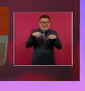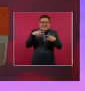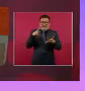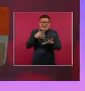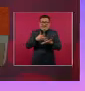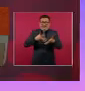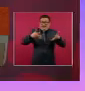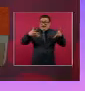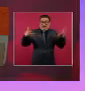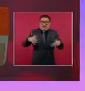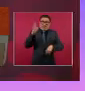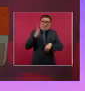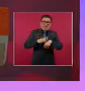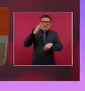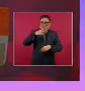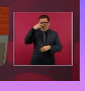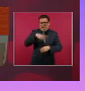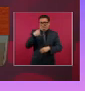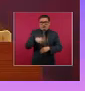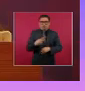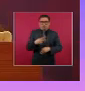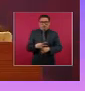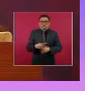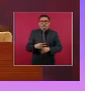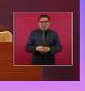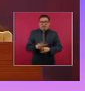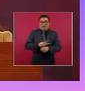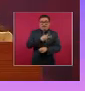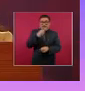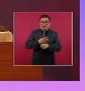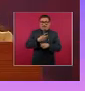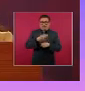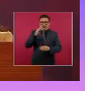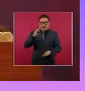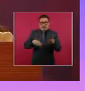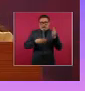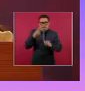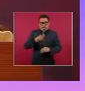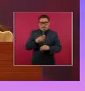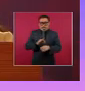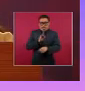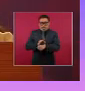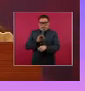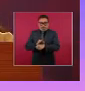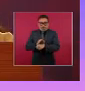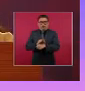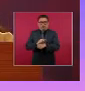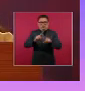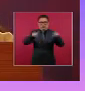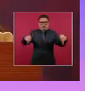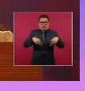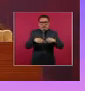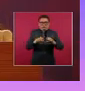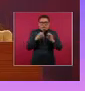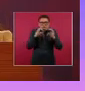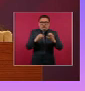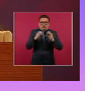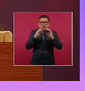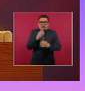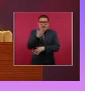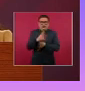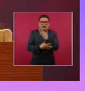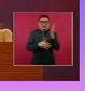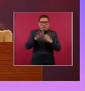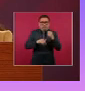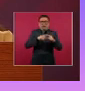de México. Significa que tendríamos la segunda área natural protegida o reserva para conservación más